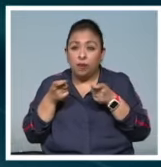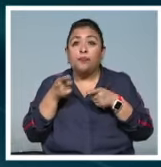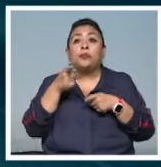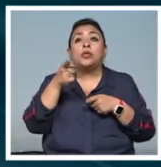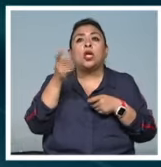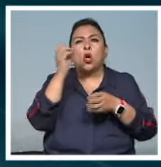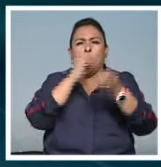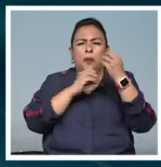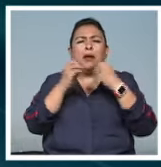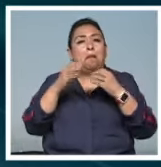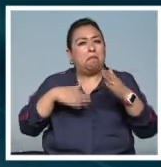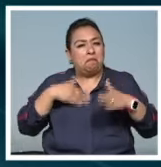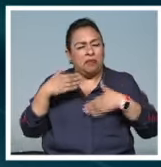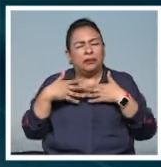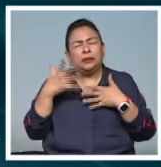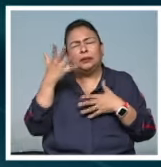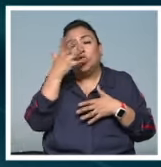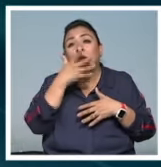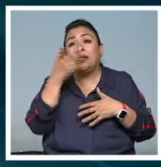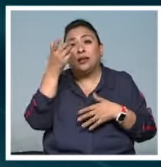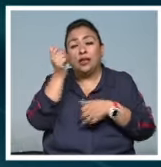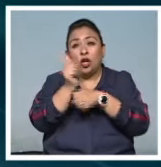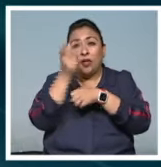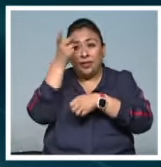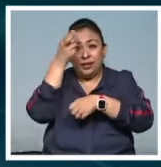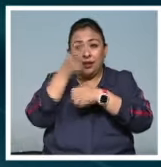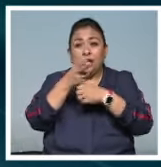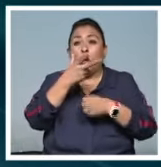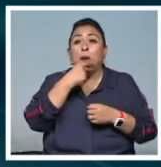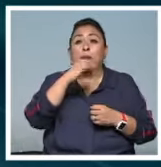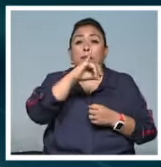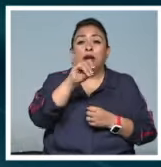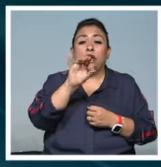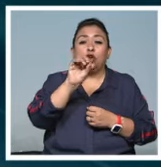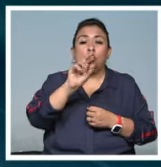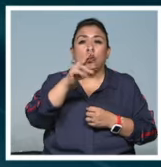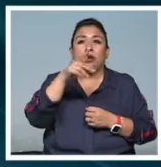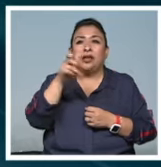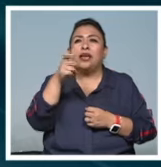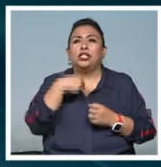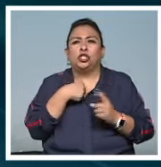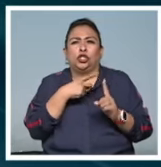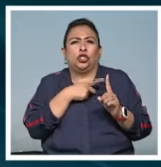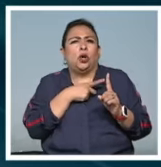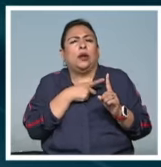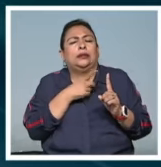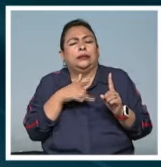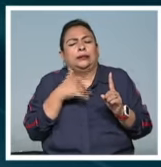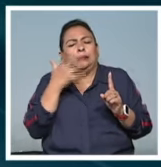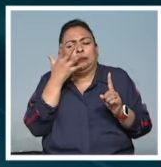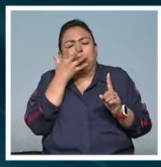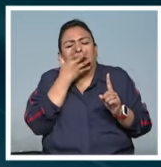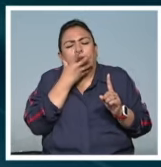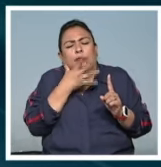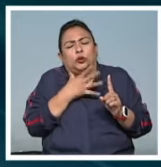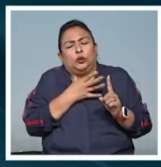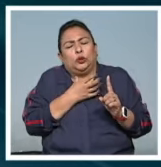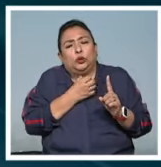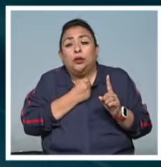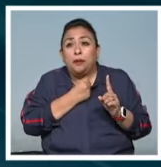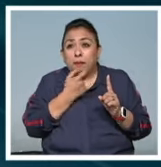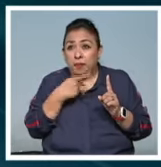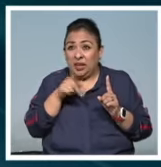y entrañable, actuada y dirigida por Jorge Lang. Es un monólogo muy emotivo, pero a la